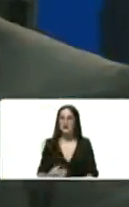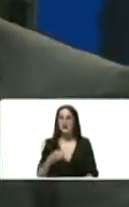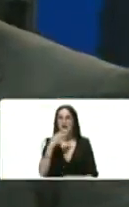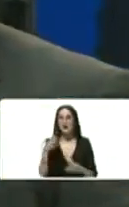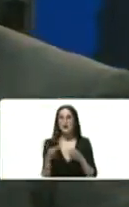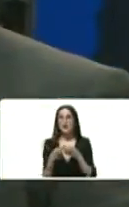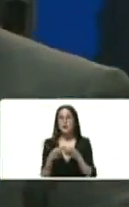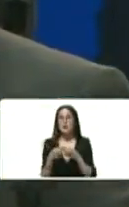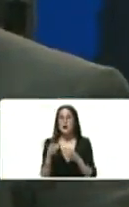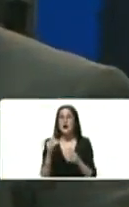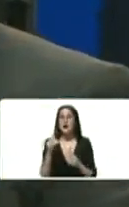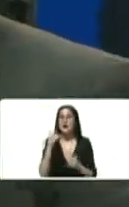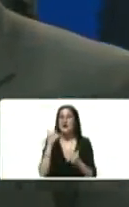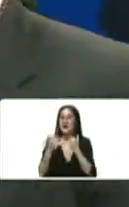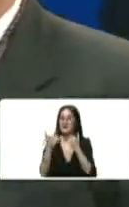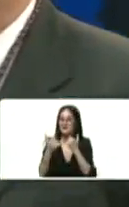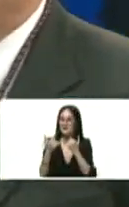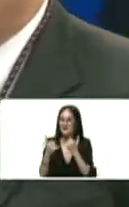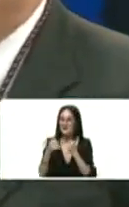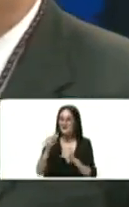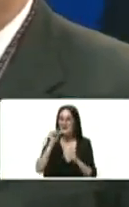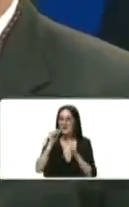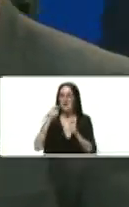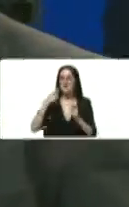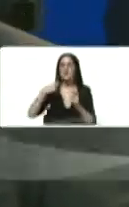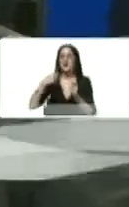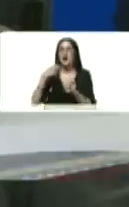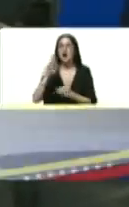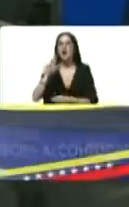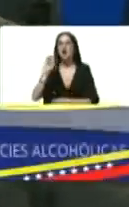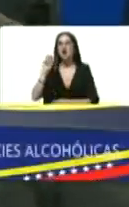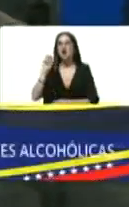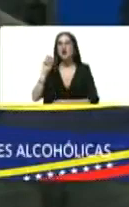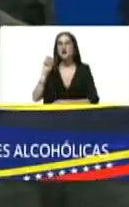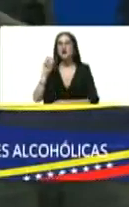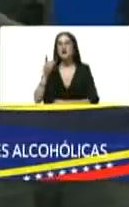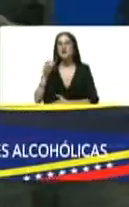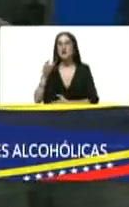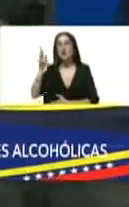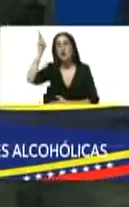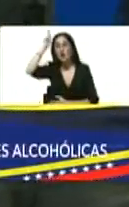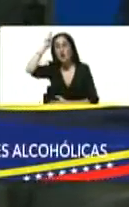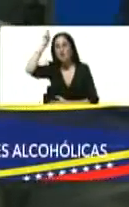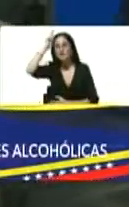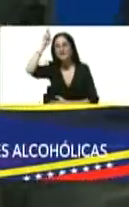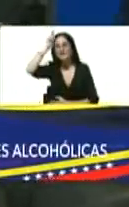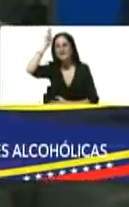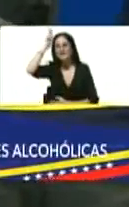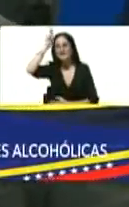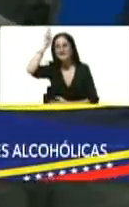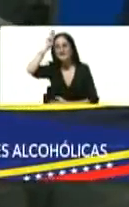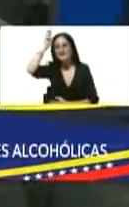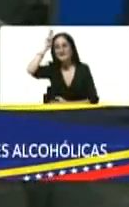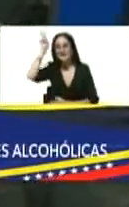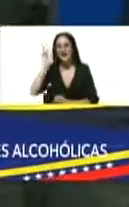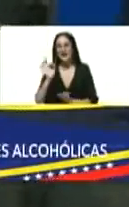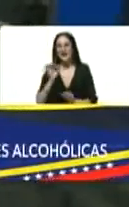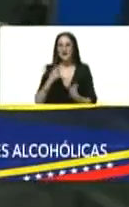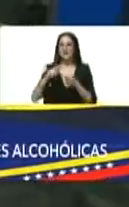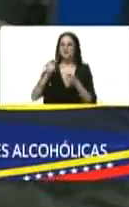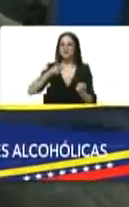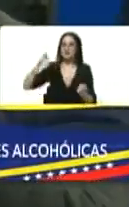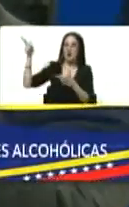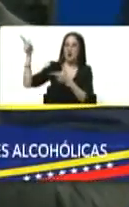de Industria y Especies Alcohólicas. Producimos y exportamos ron, entre otros rubros de licor. Nuestros